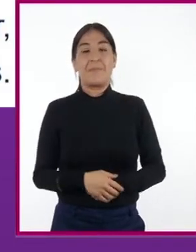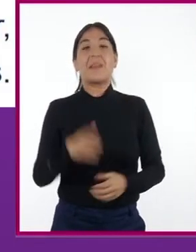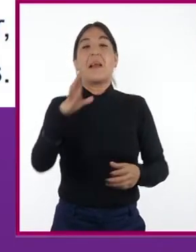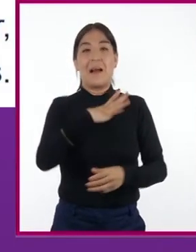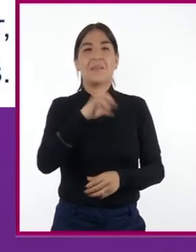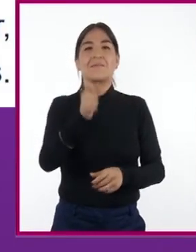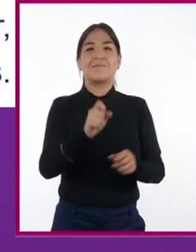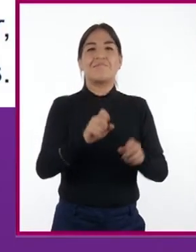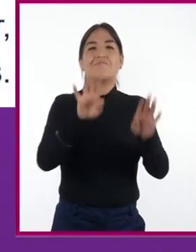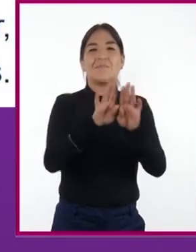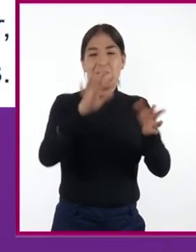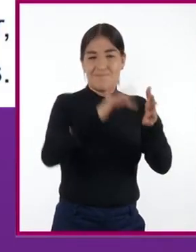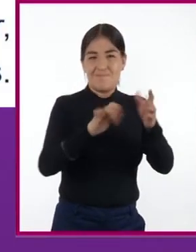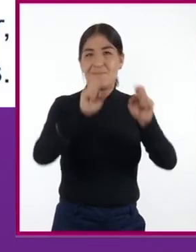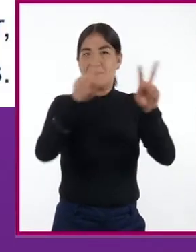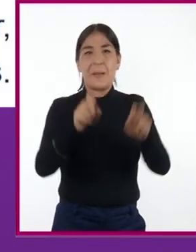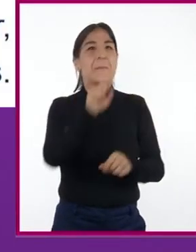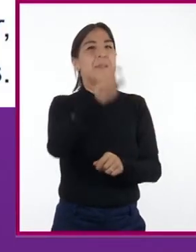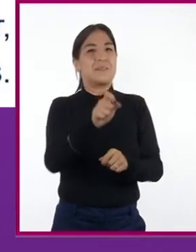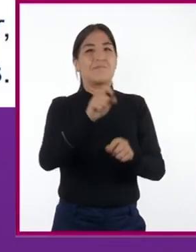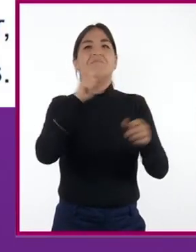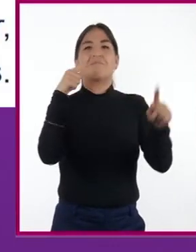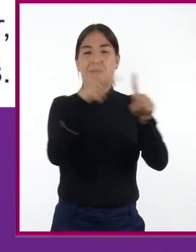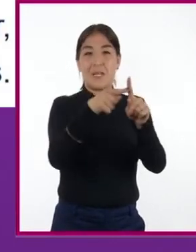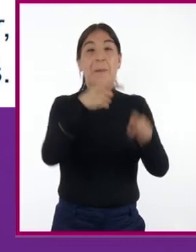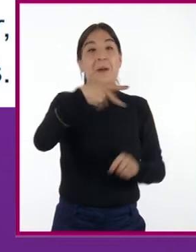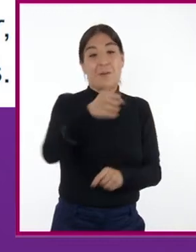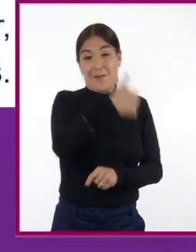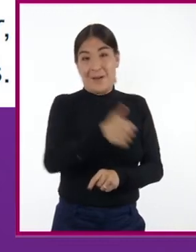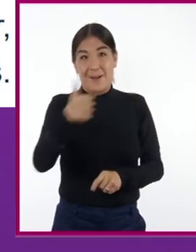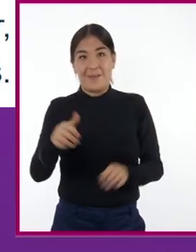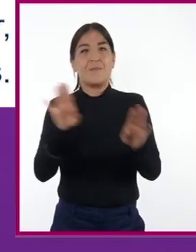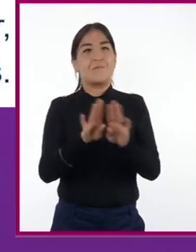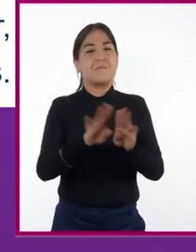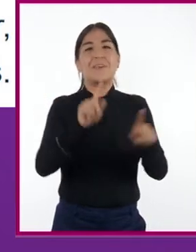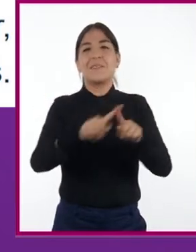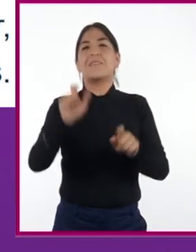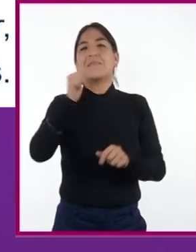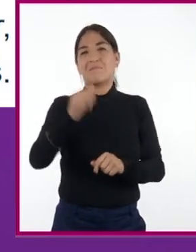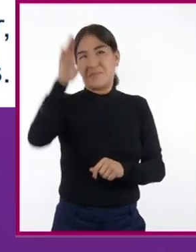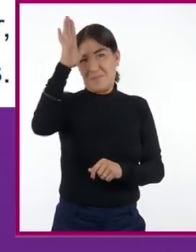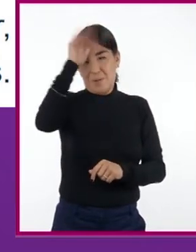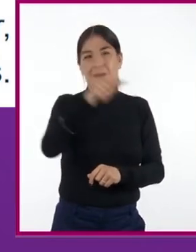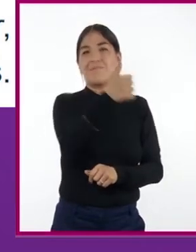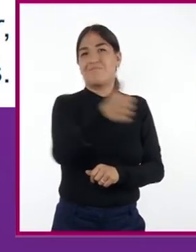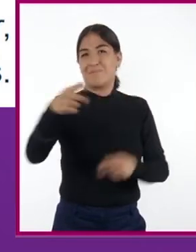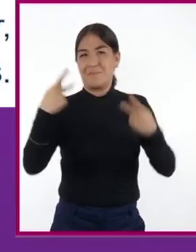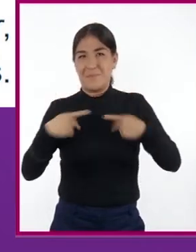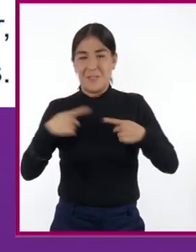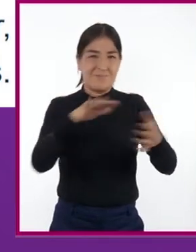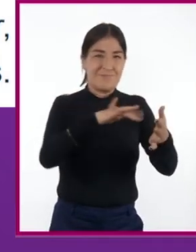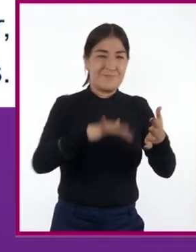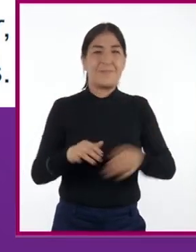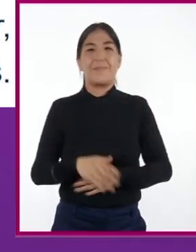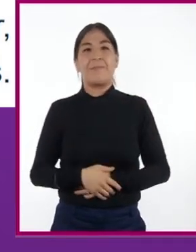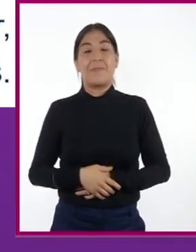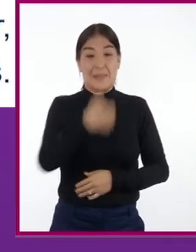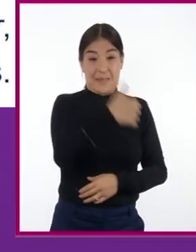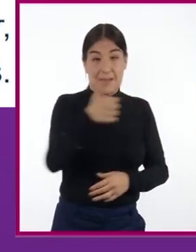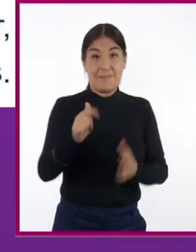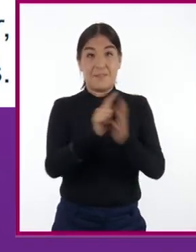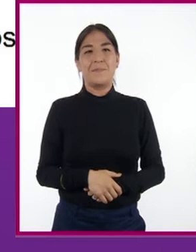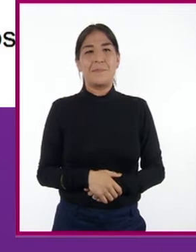información recabada de diferentes fuentes de información, ya que en tus investigaciones encontrarás diferentes tipos de información sobre un